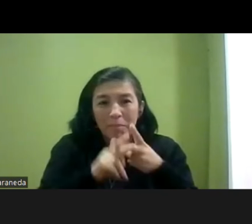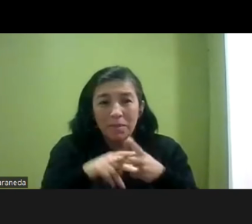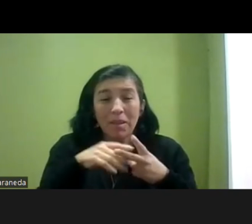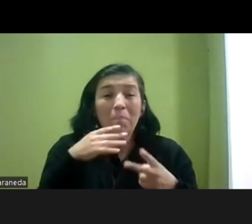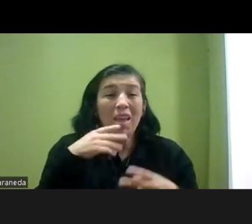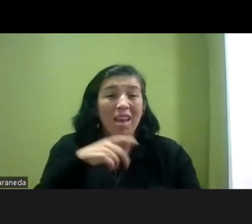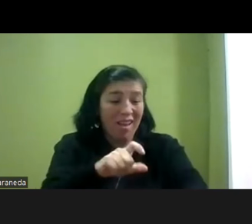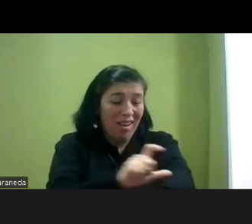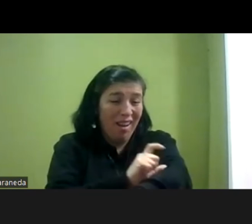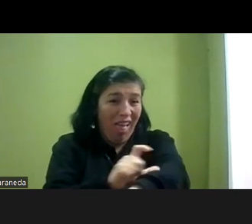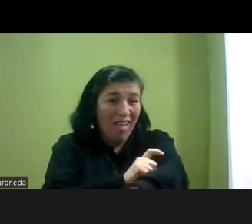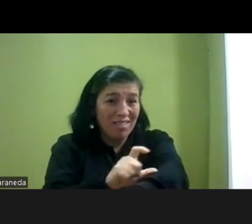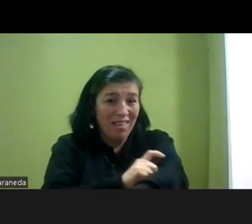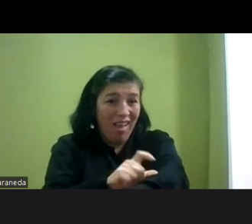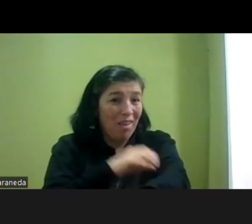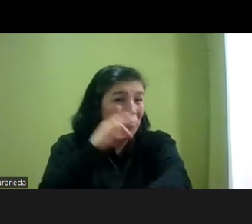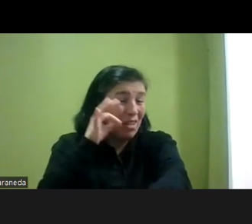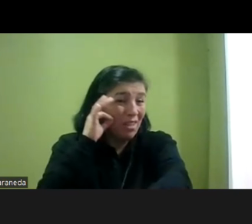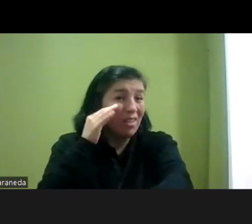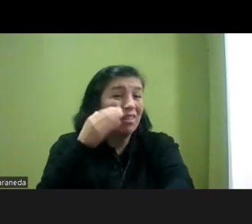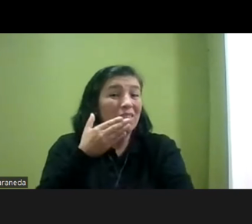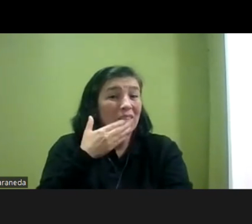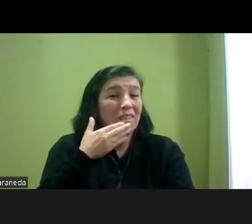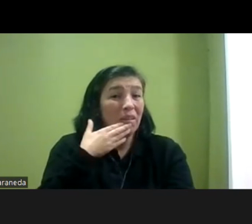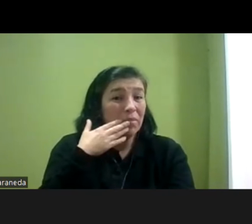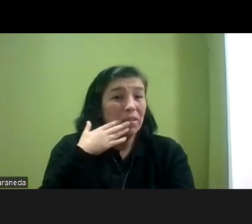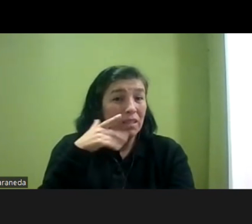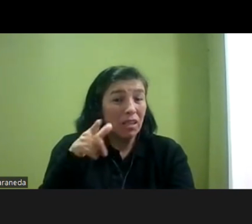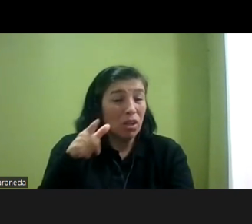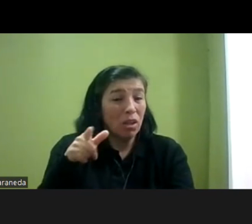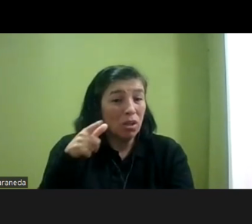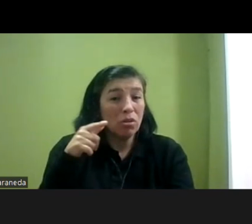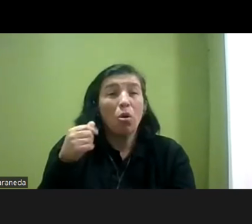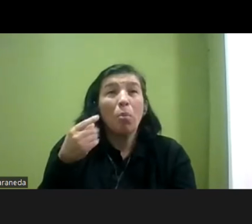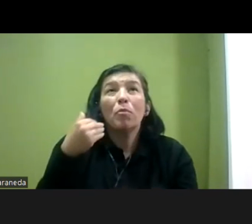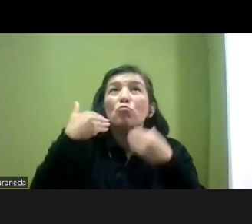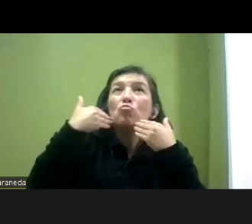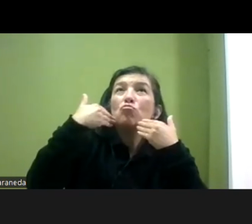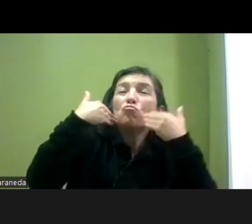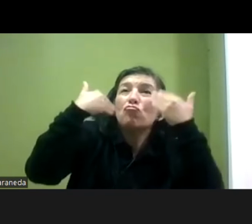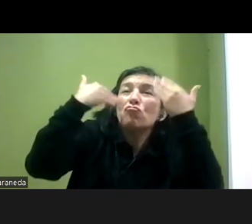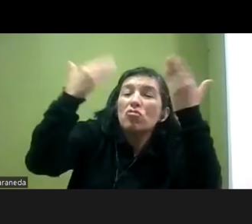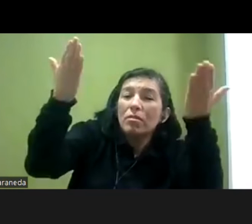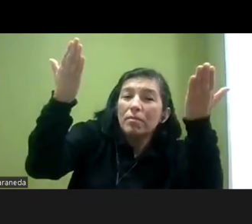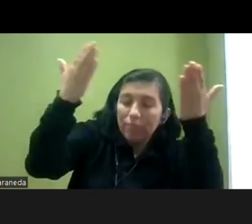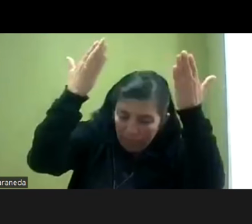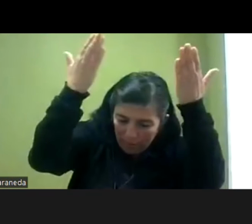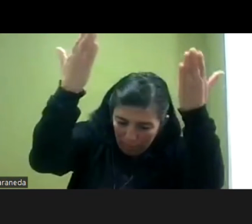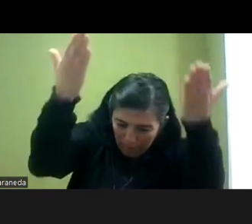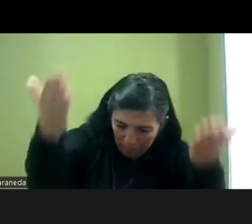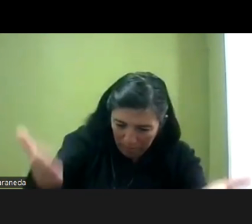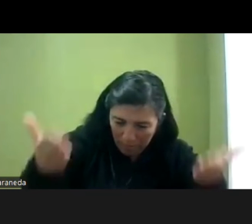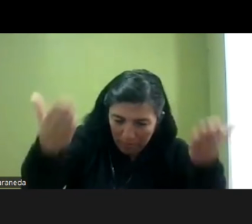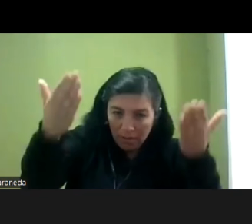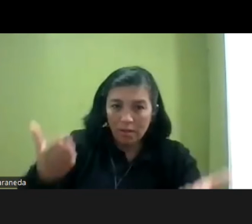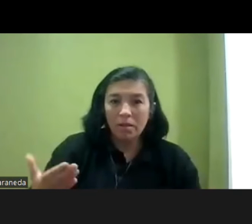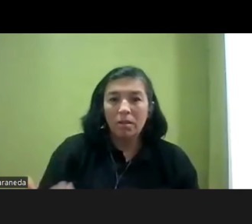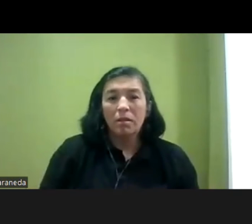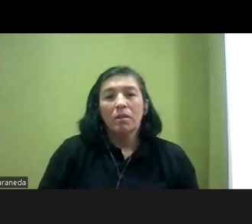la grasa de camélido, que también era un elemento de ofrenda, se ofrenda la grasa de camélido,